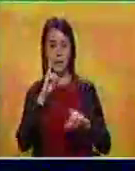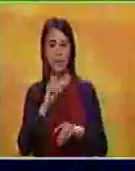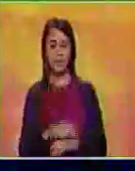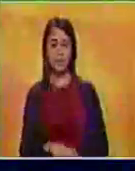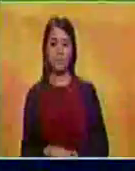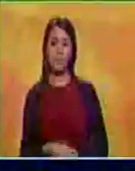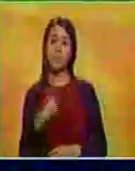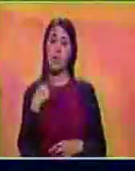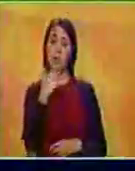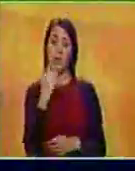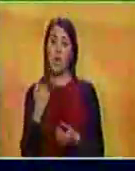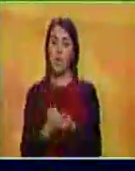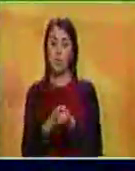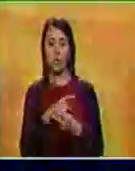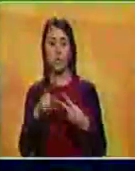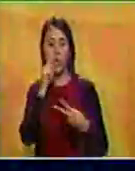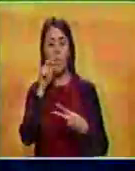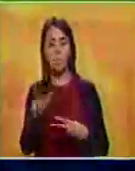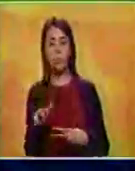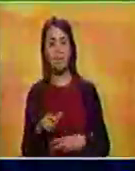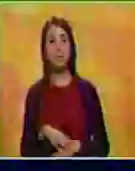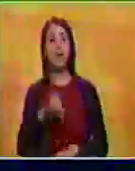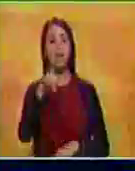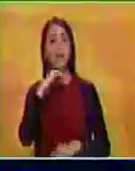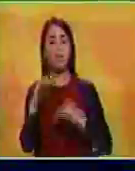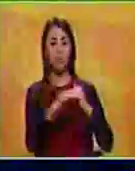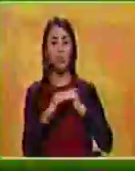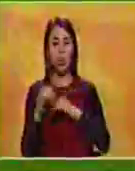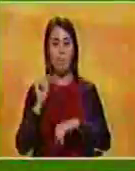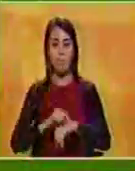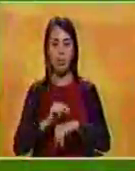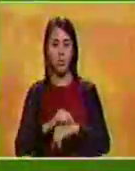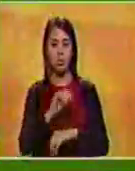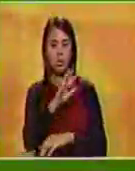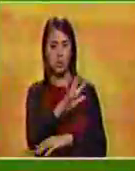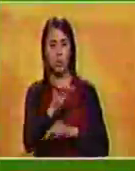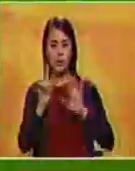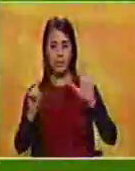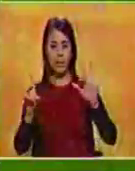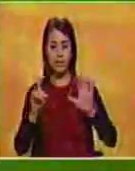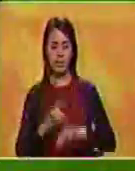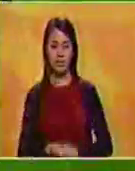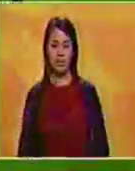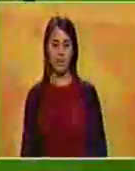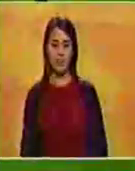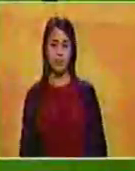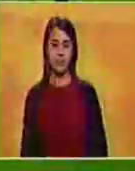de Antoine Griezmann, mientras que Rodrigo igualó las acciones al minuto 56.